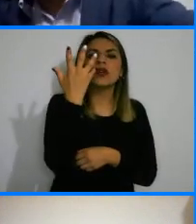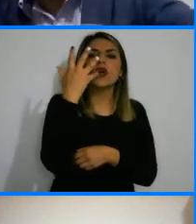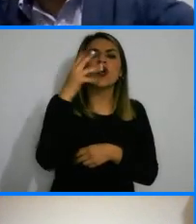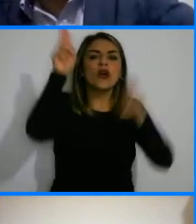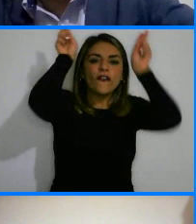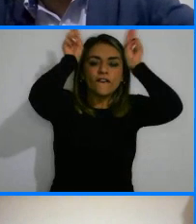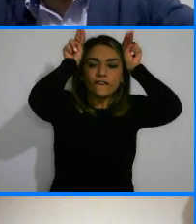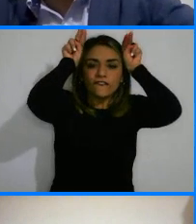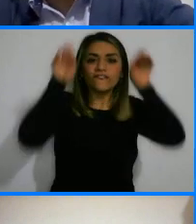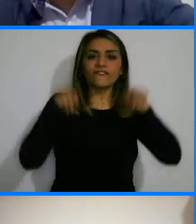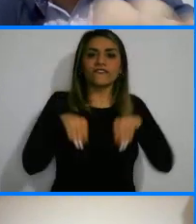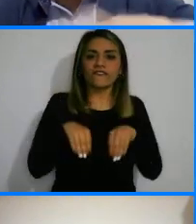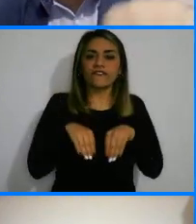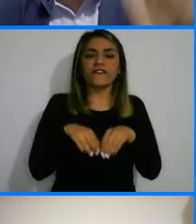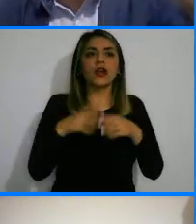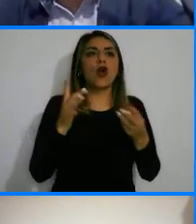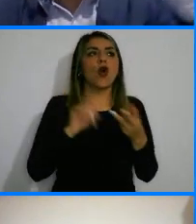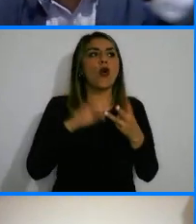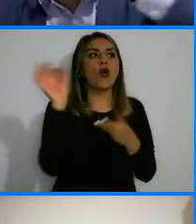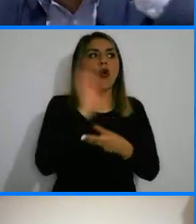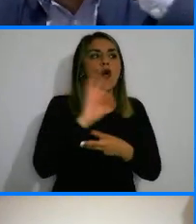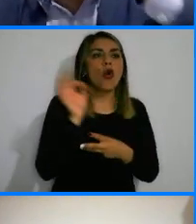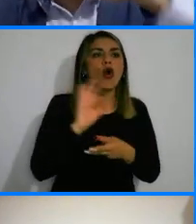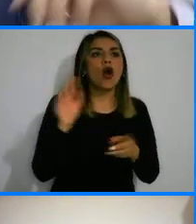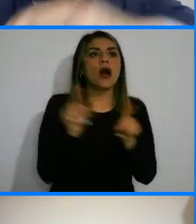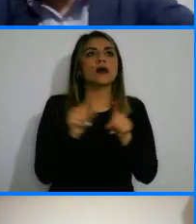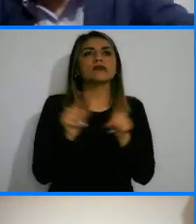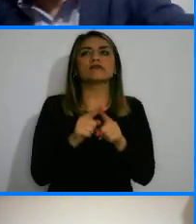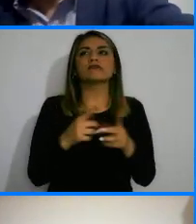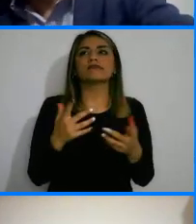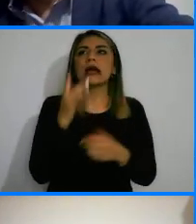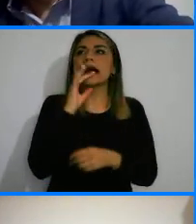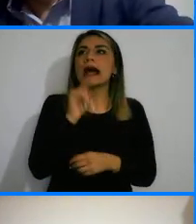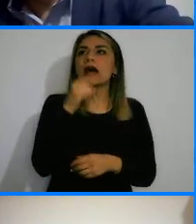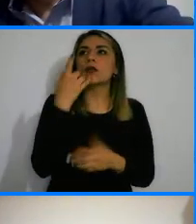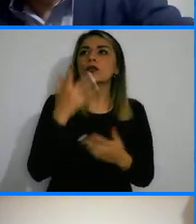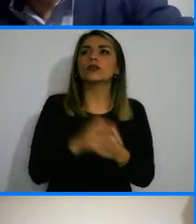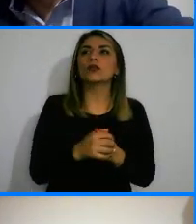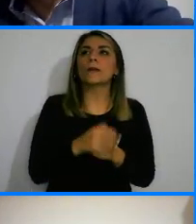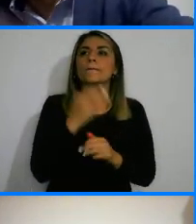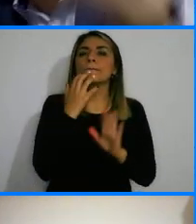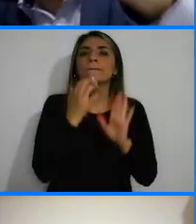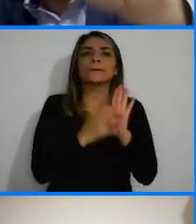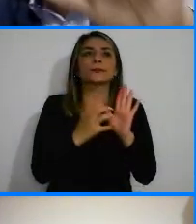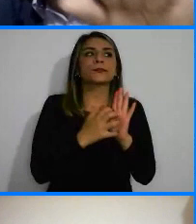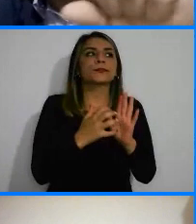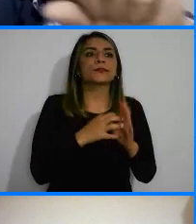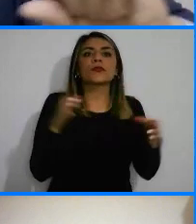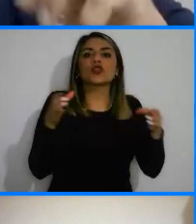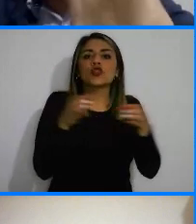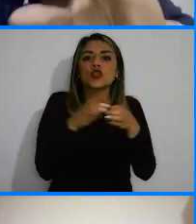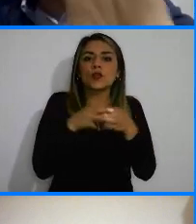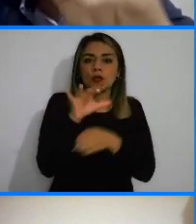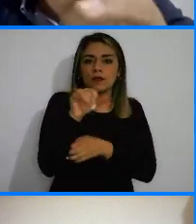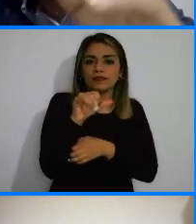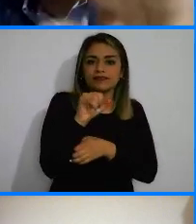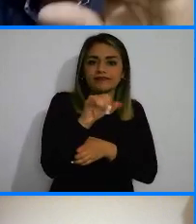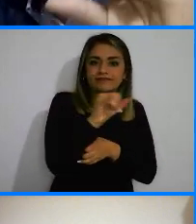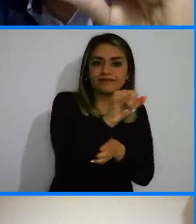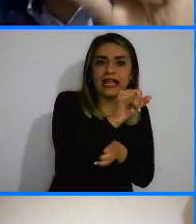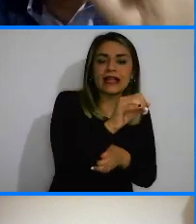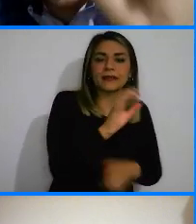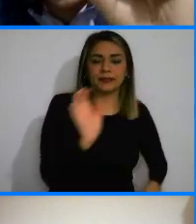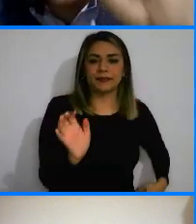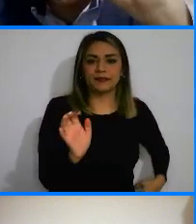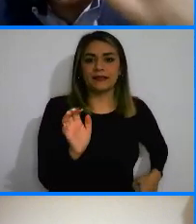conejos, o hablo de, hagamos algo, por ejemplo, con un grupo de hormigas, ¿sí? Específicas,